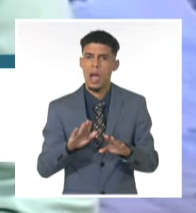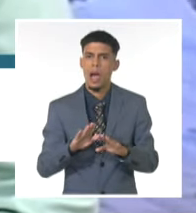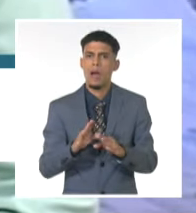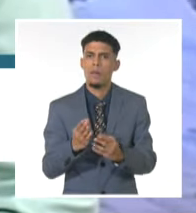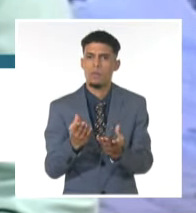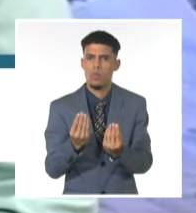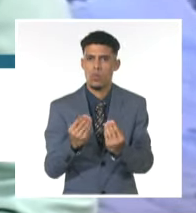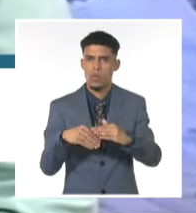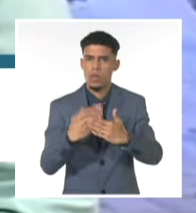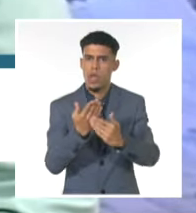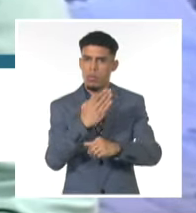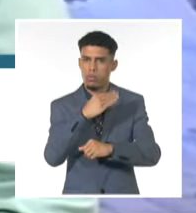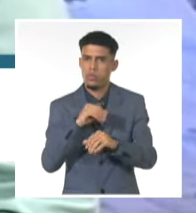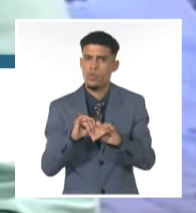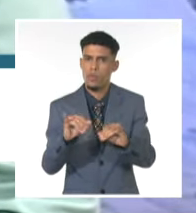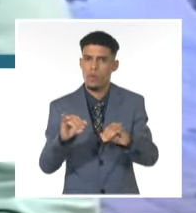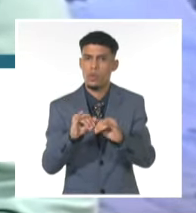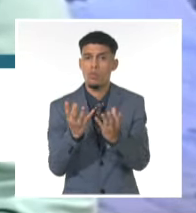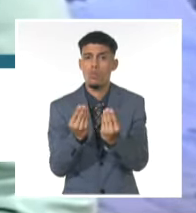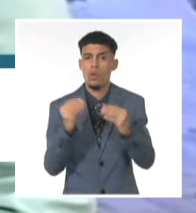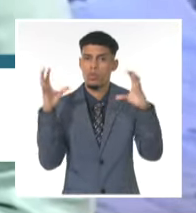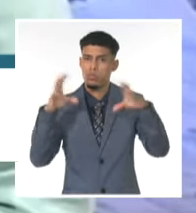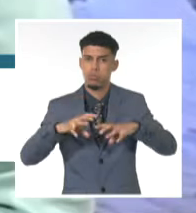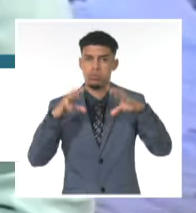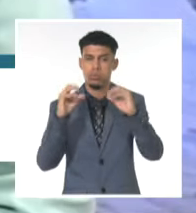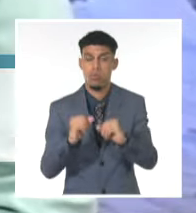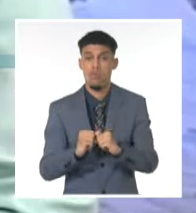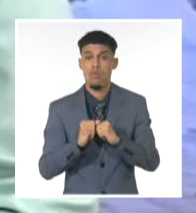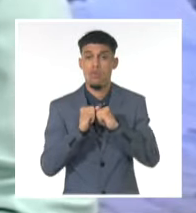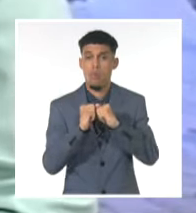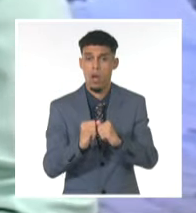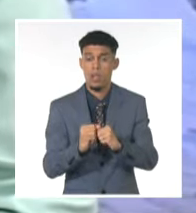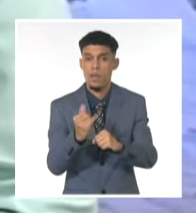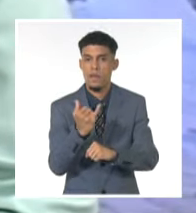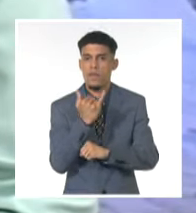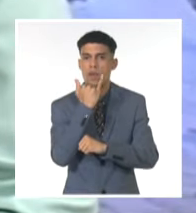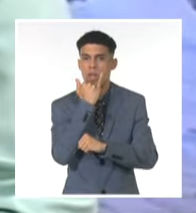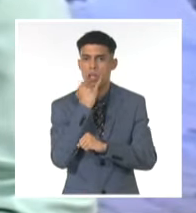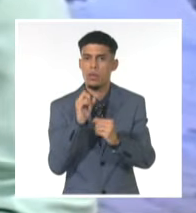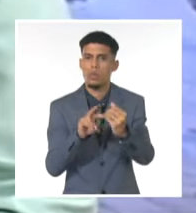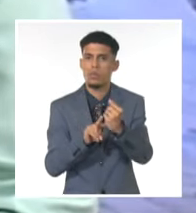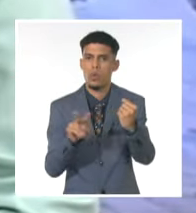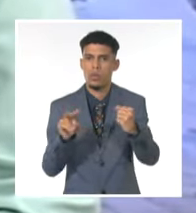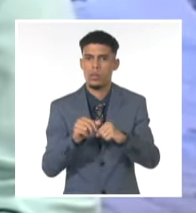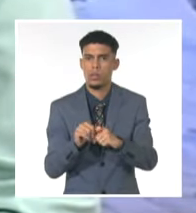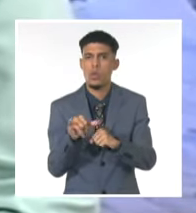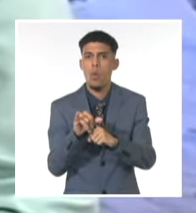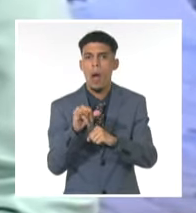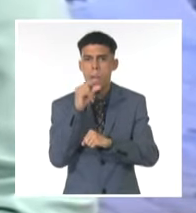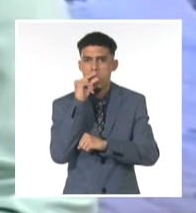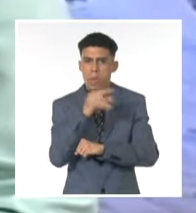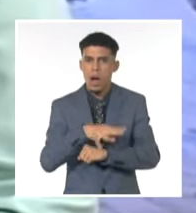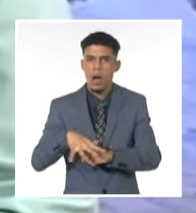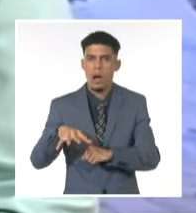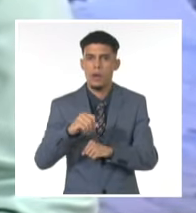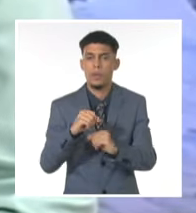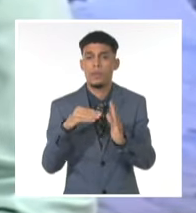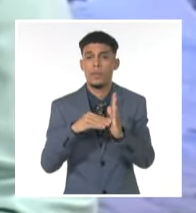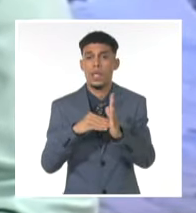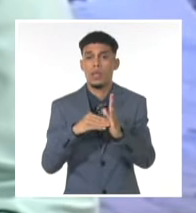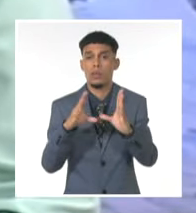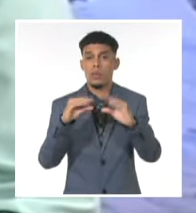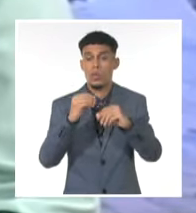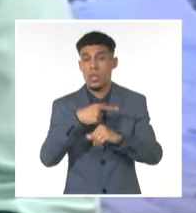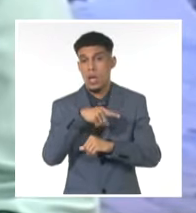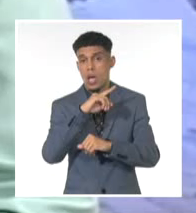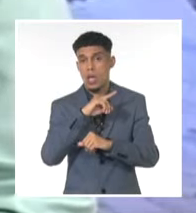informando, inmensas lluvias, muy intensas lluvias han afectado nuestro territorio desde la tarde-noche de ayer y